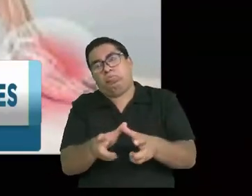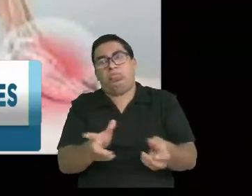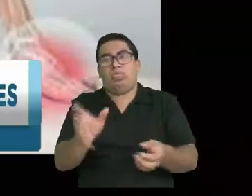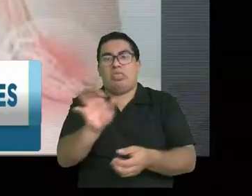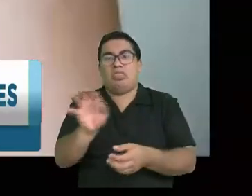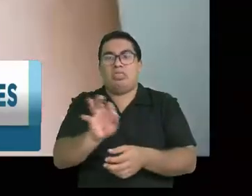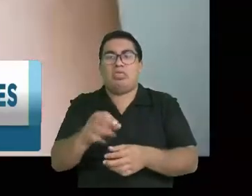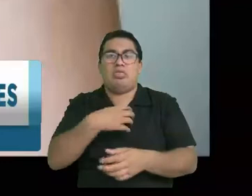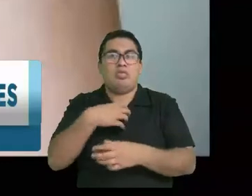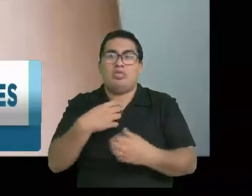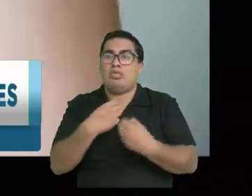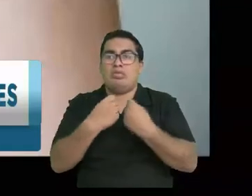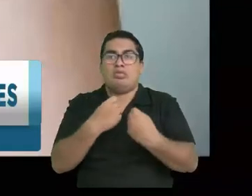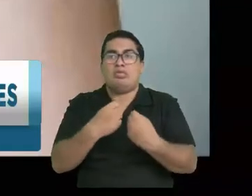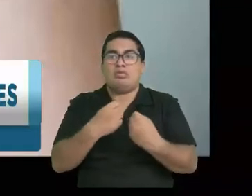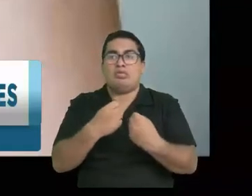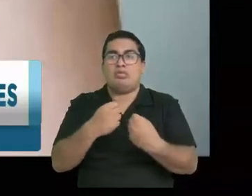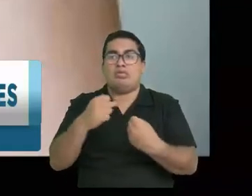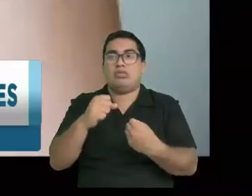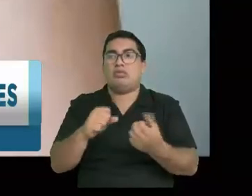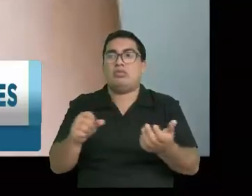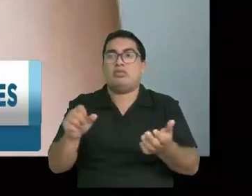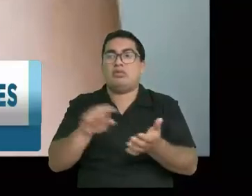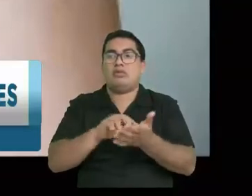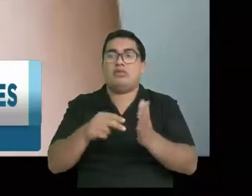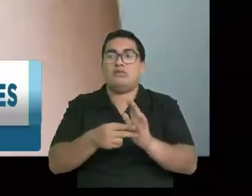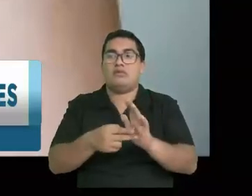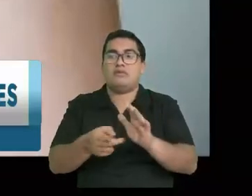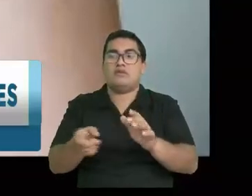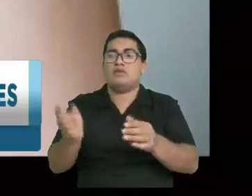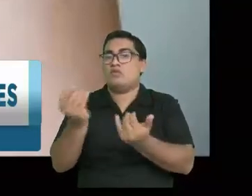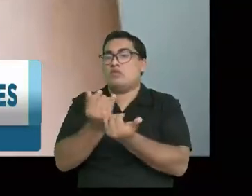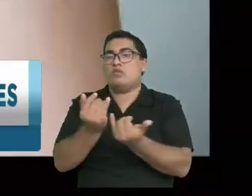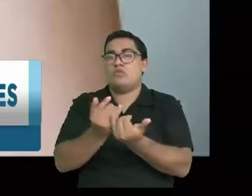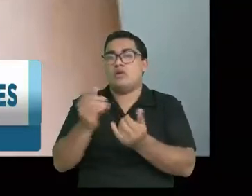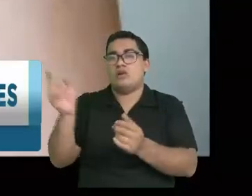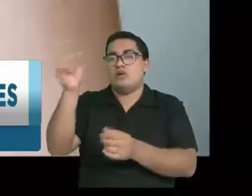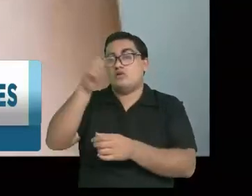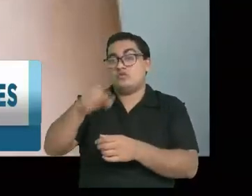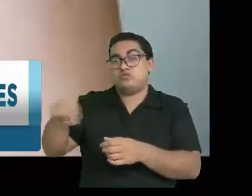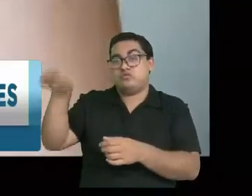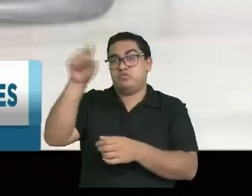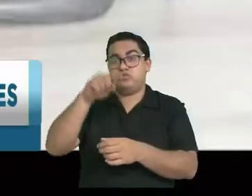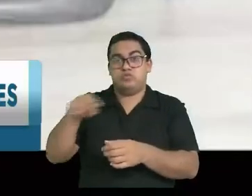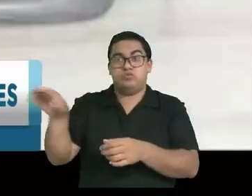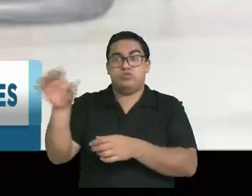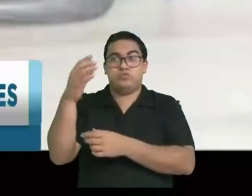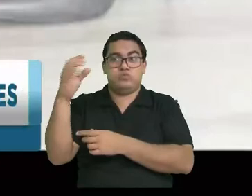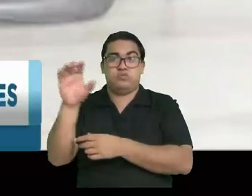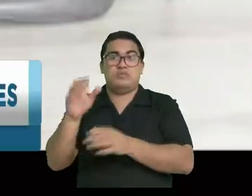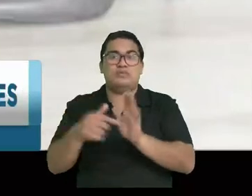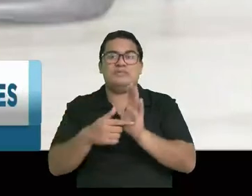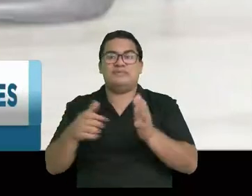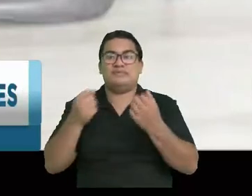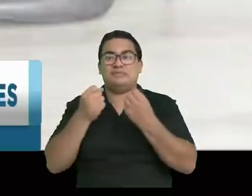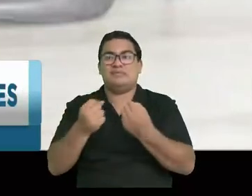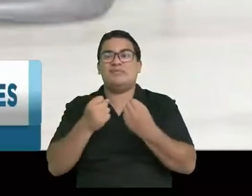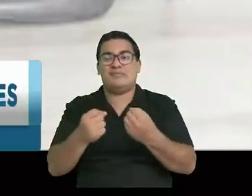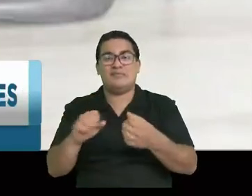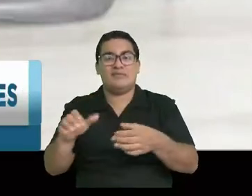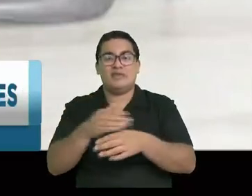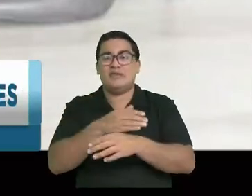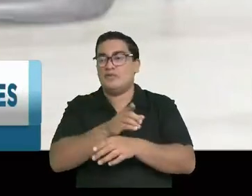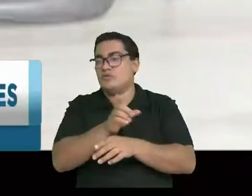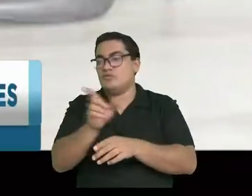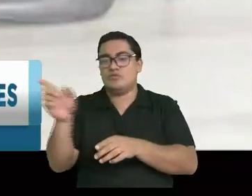mecanismo de fuerza en forma de hélice. ¿A qué me refiero? Que la distribución de fuerza es multifactorial, o sea, va en muchos